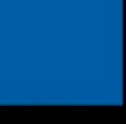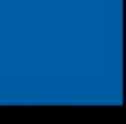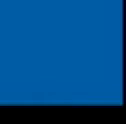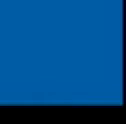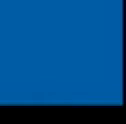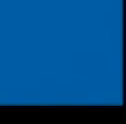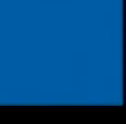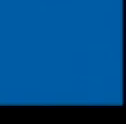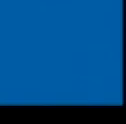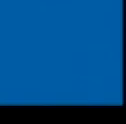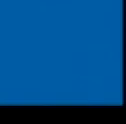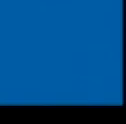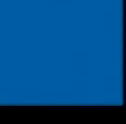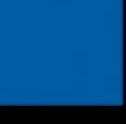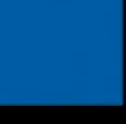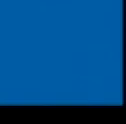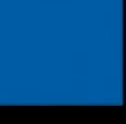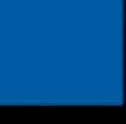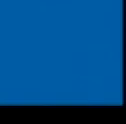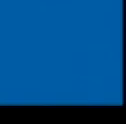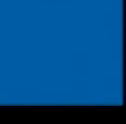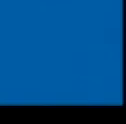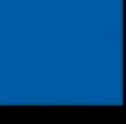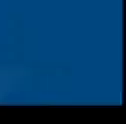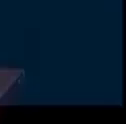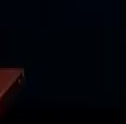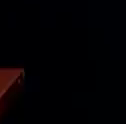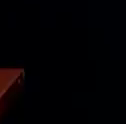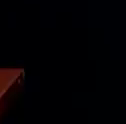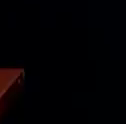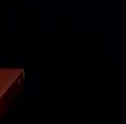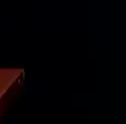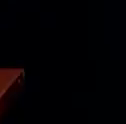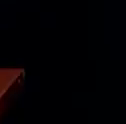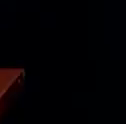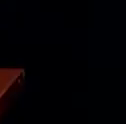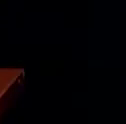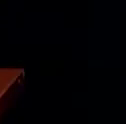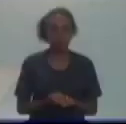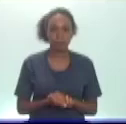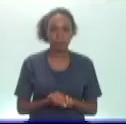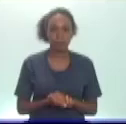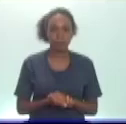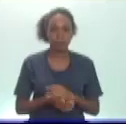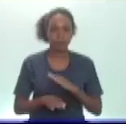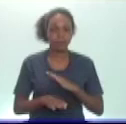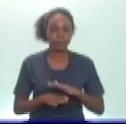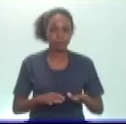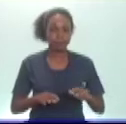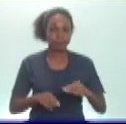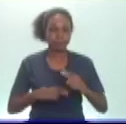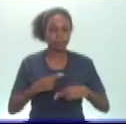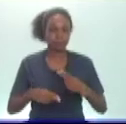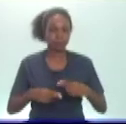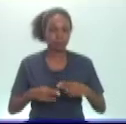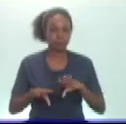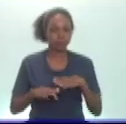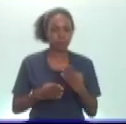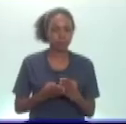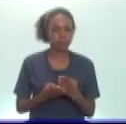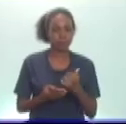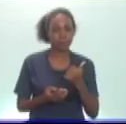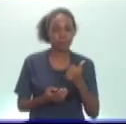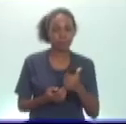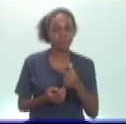¿Ya terminaron? Pienso que sí. Vean que esto es un ejercicio